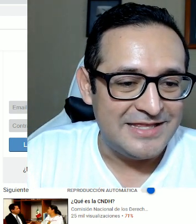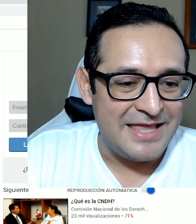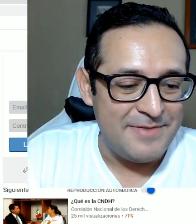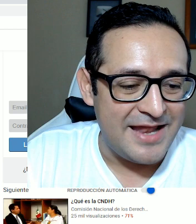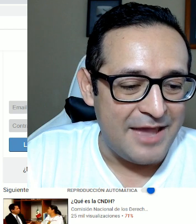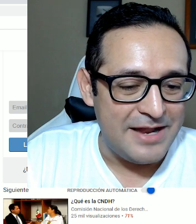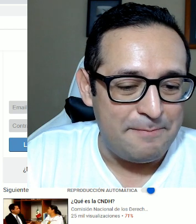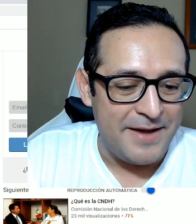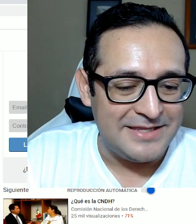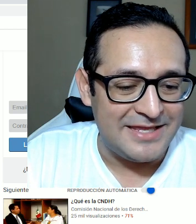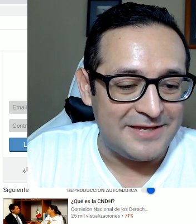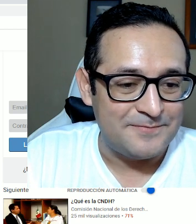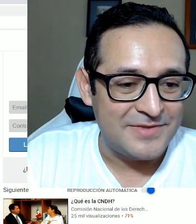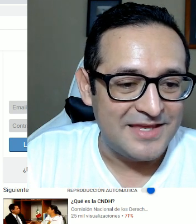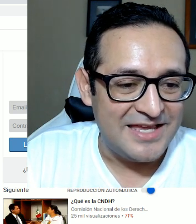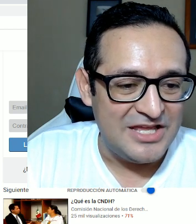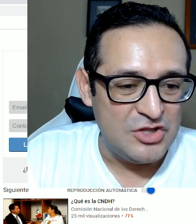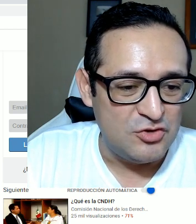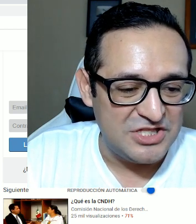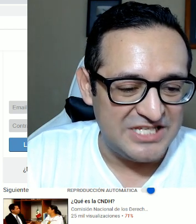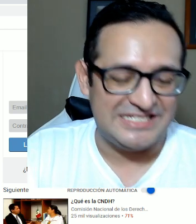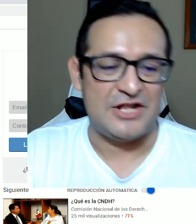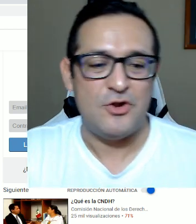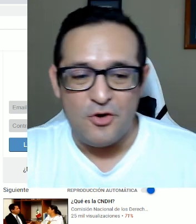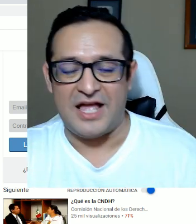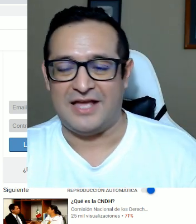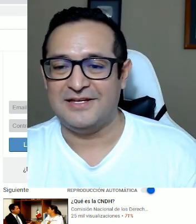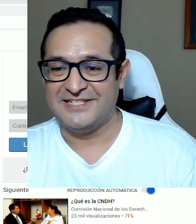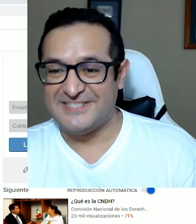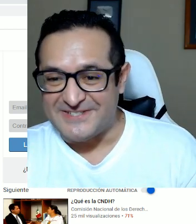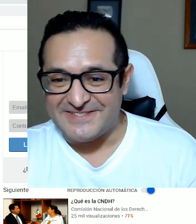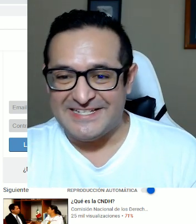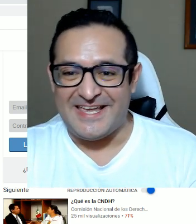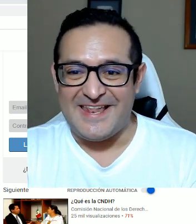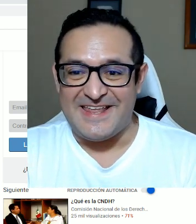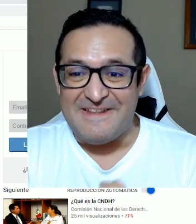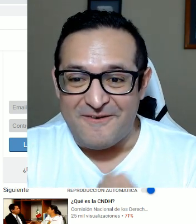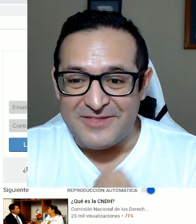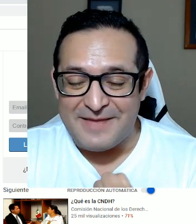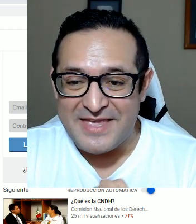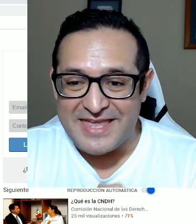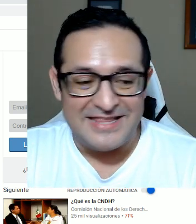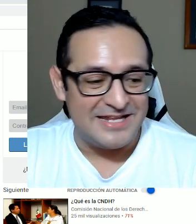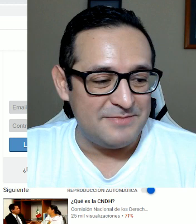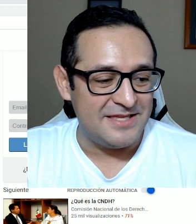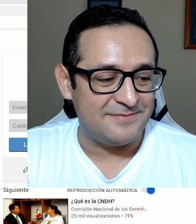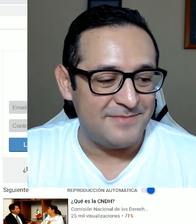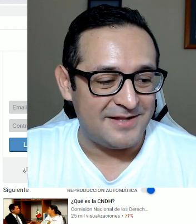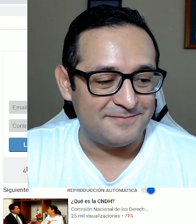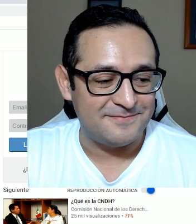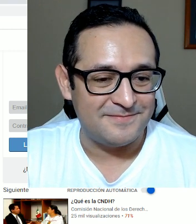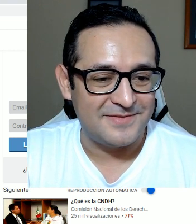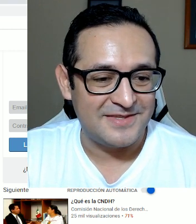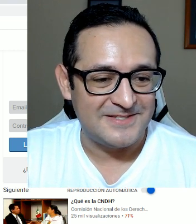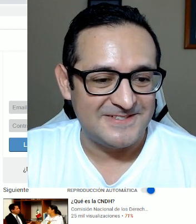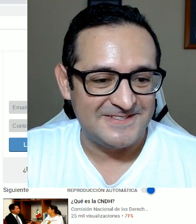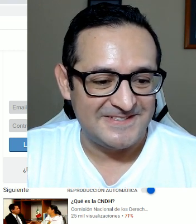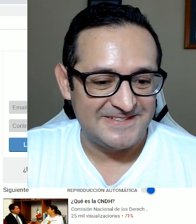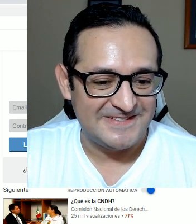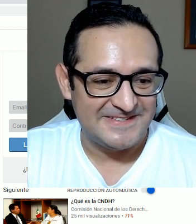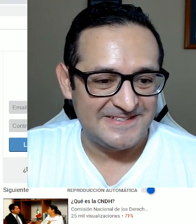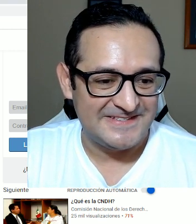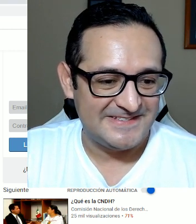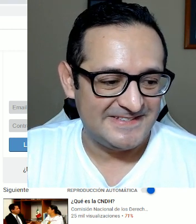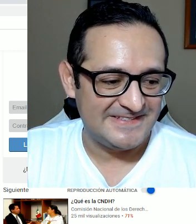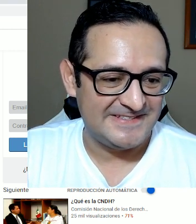también hay una parte en donde se no no el enojo también que quiere transmitir se